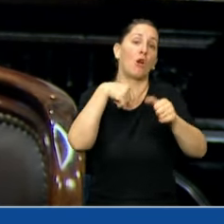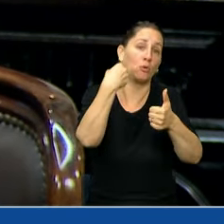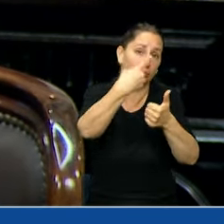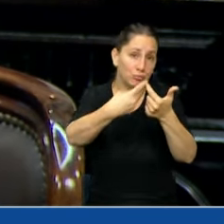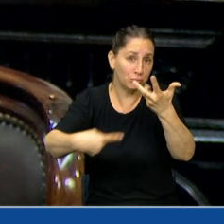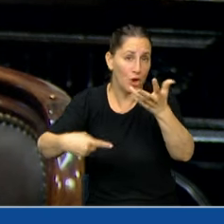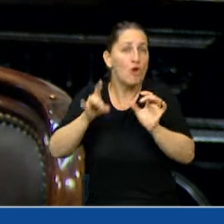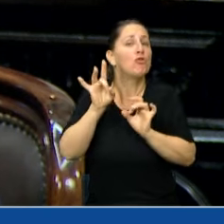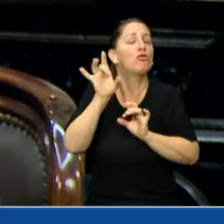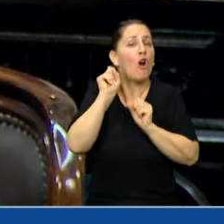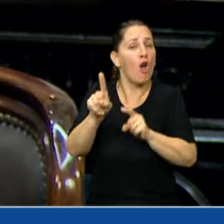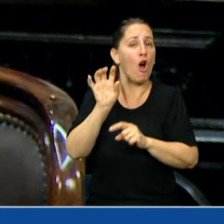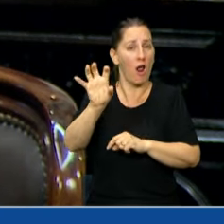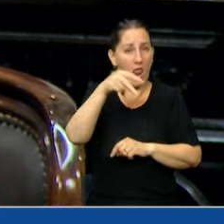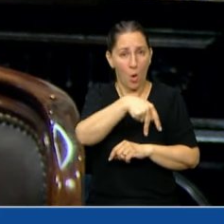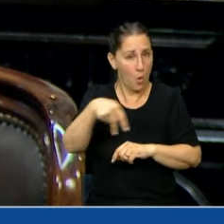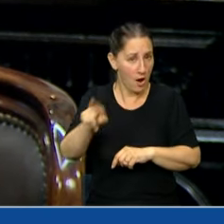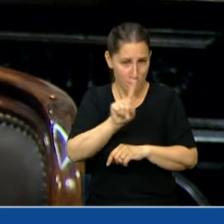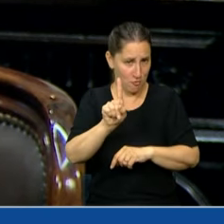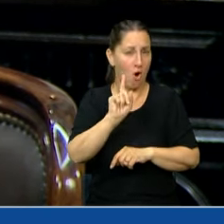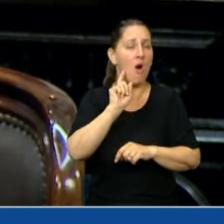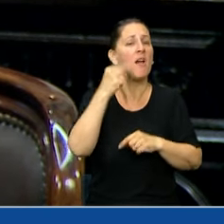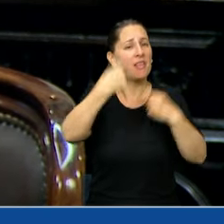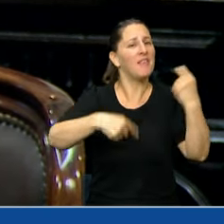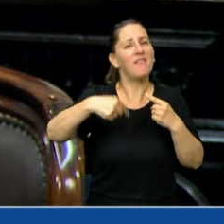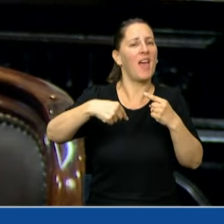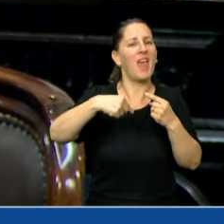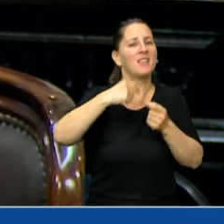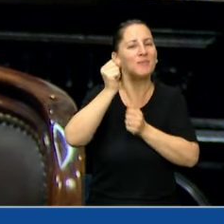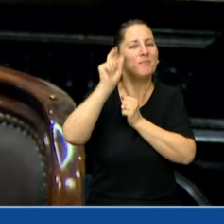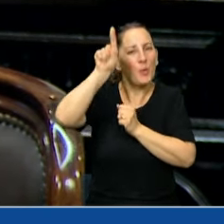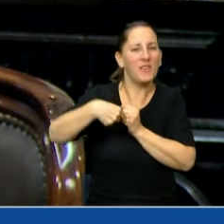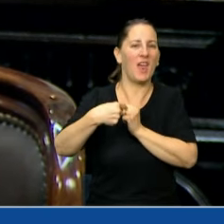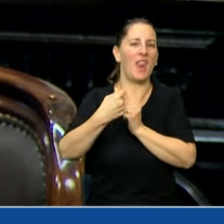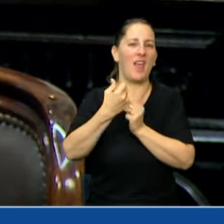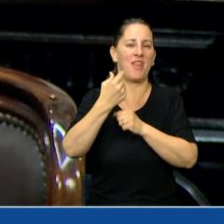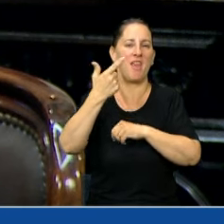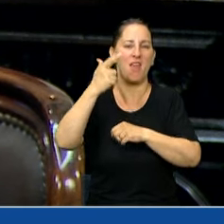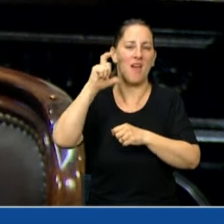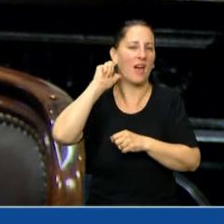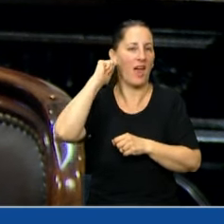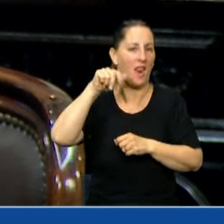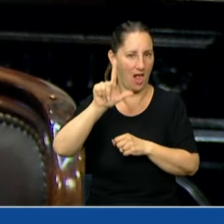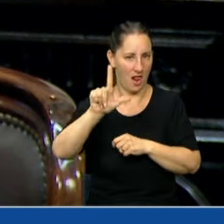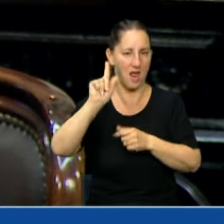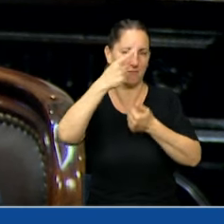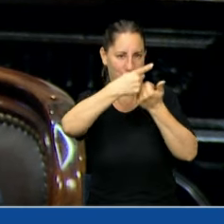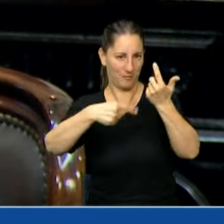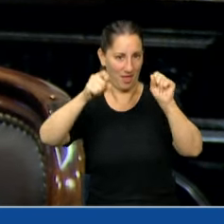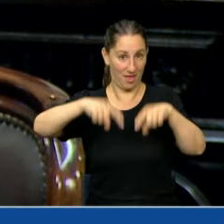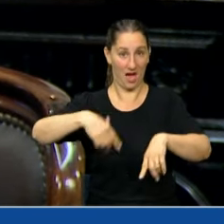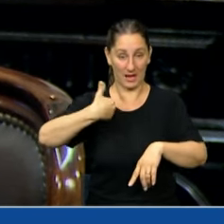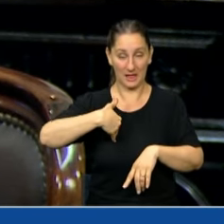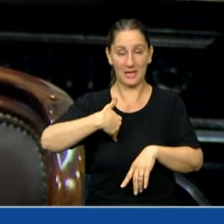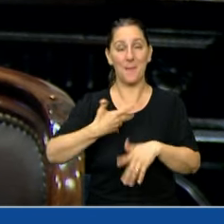solamente para la provincia de neuquén sino para las diferentes cuencas productivas de de hidrocarburos de nuestro país Lamentablemente